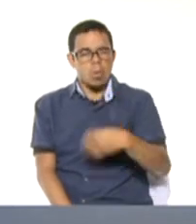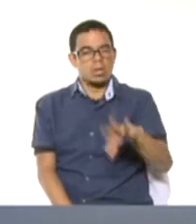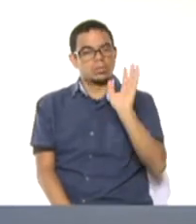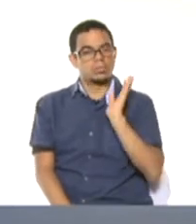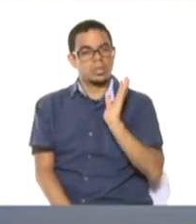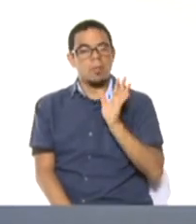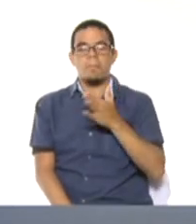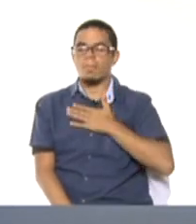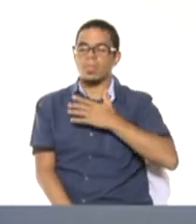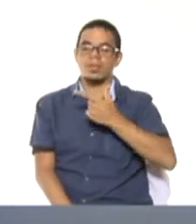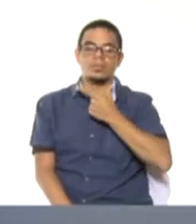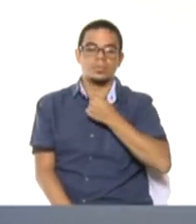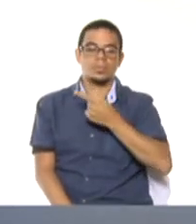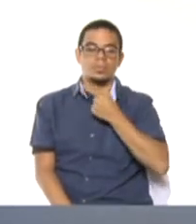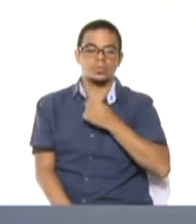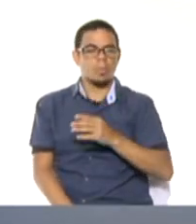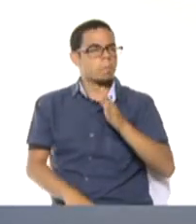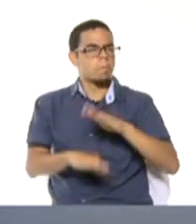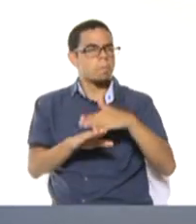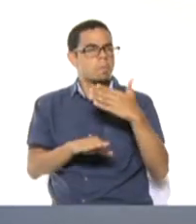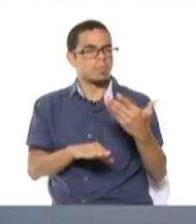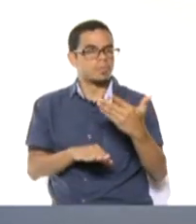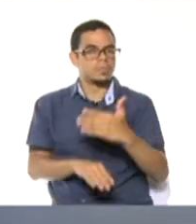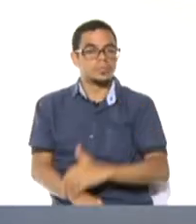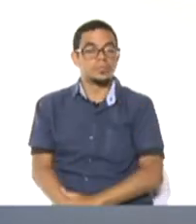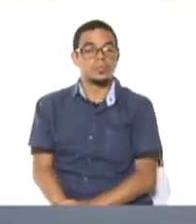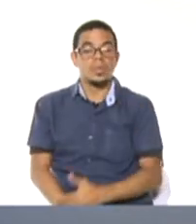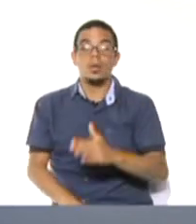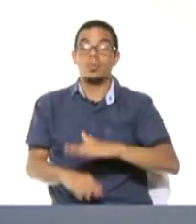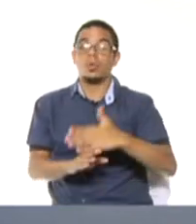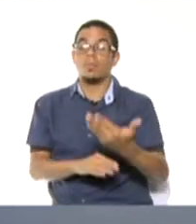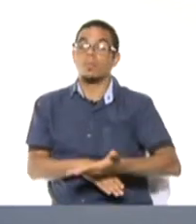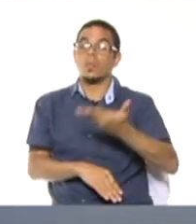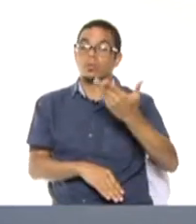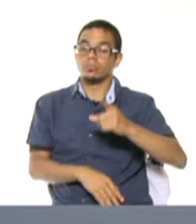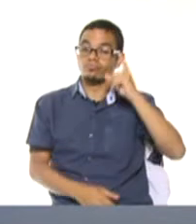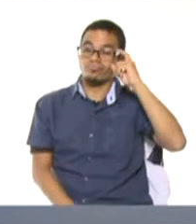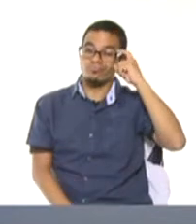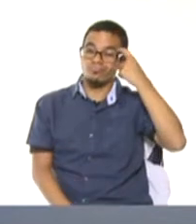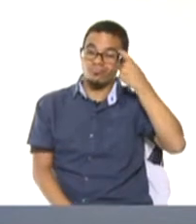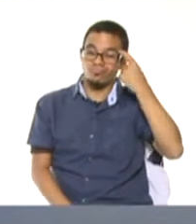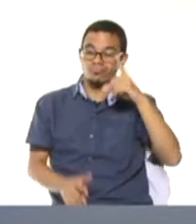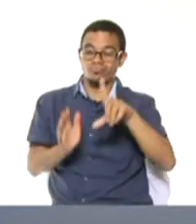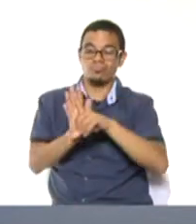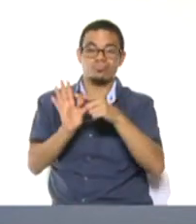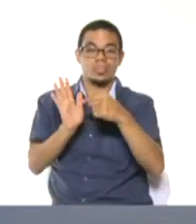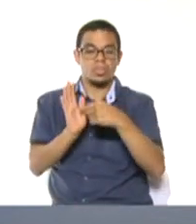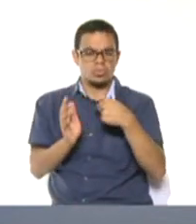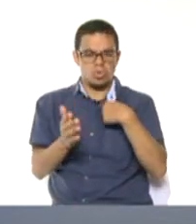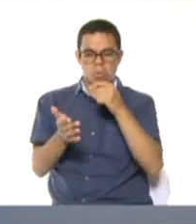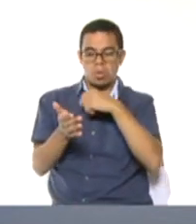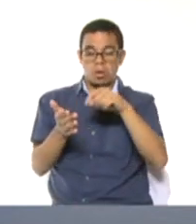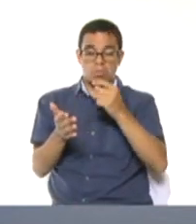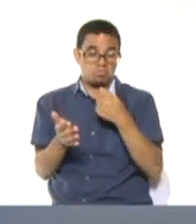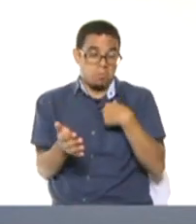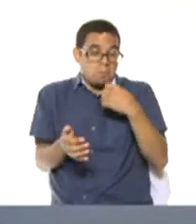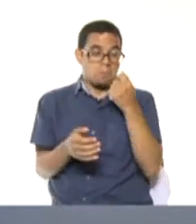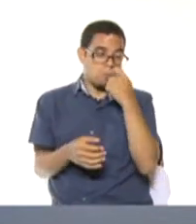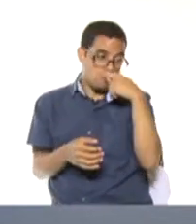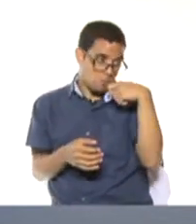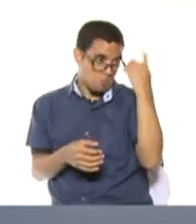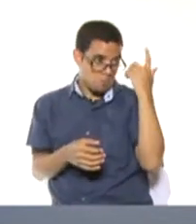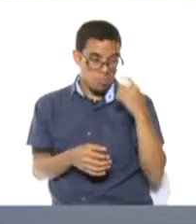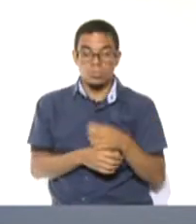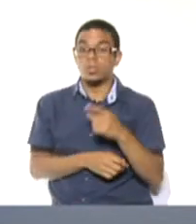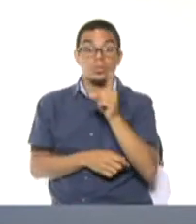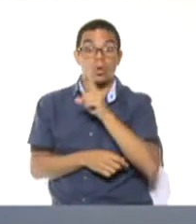Me gustó mucho este programa. ¿Por qué? Porque es importante recordarlo en casita. No debemos escribir como queremos, debemos escribir